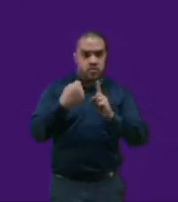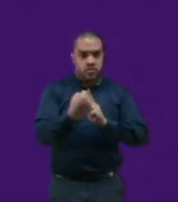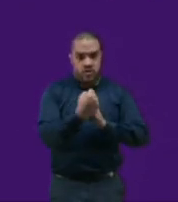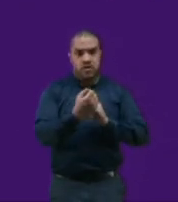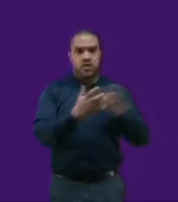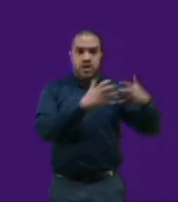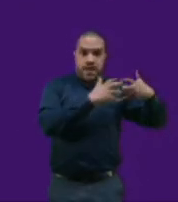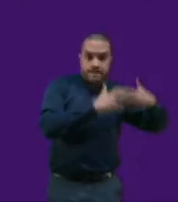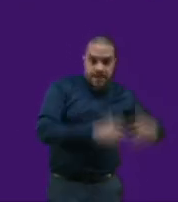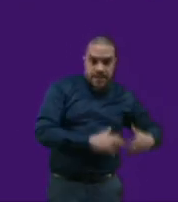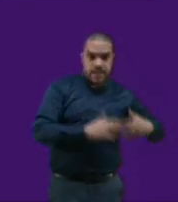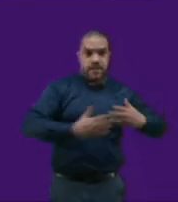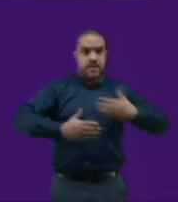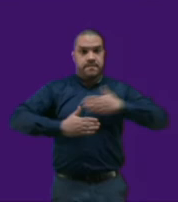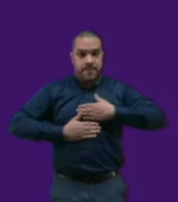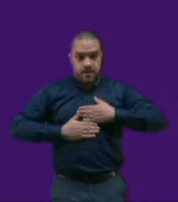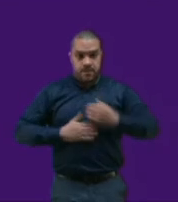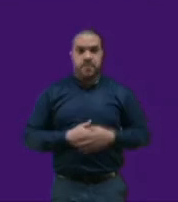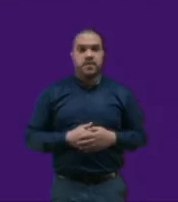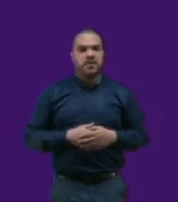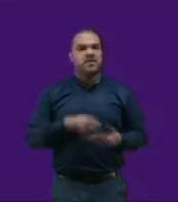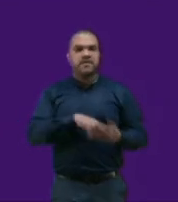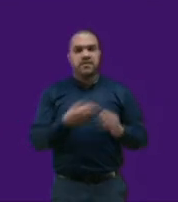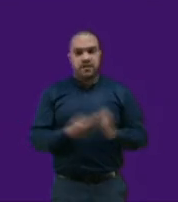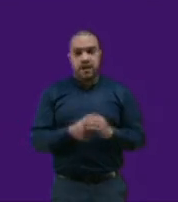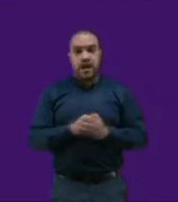eso hablo de que Antídoto es triple impacto,